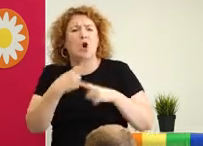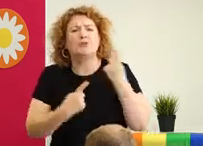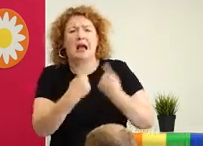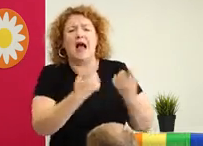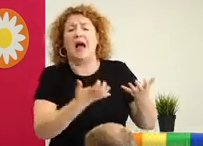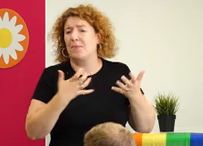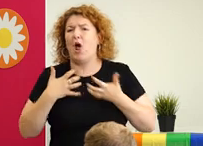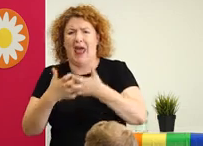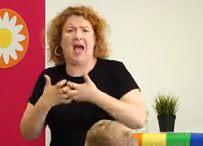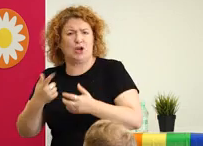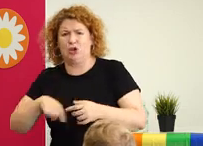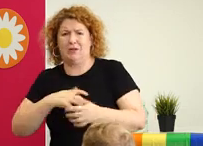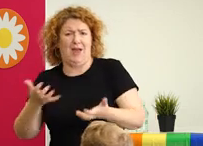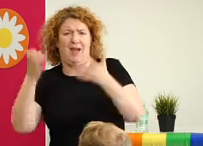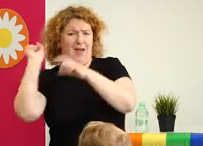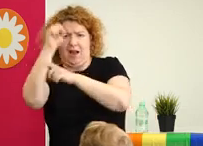Y por eso...